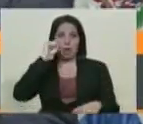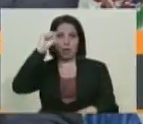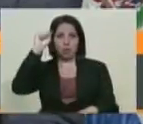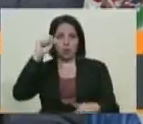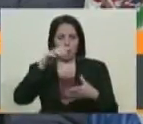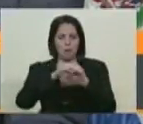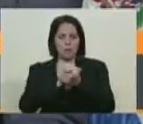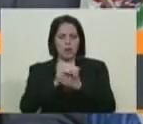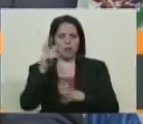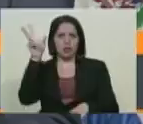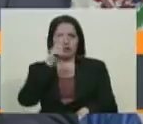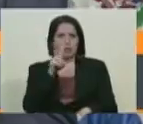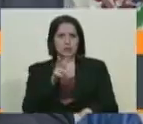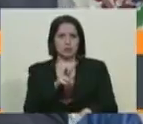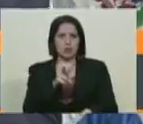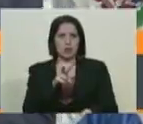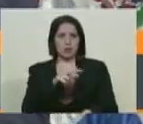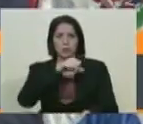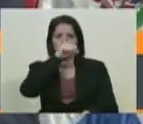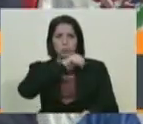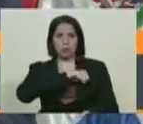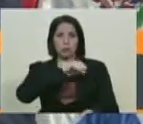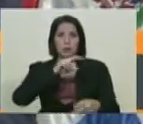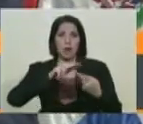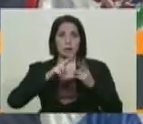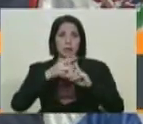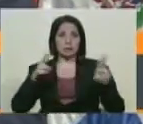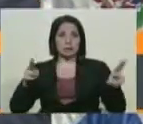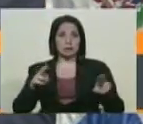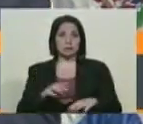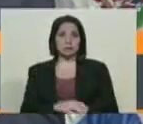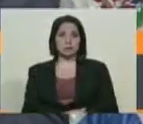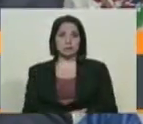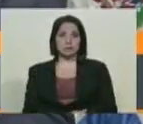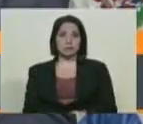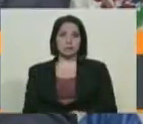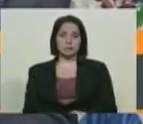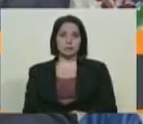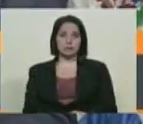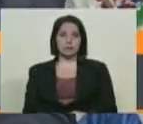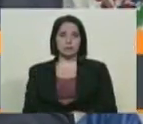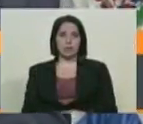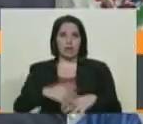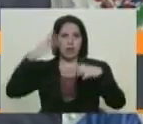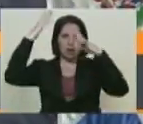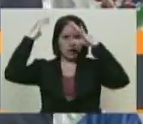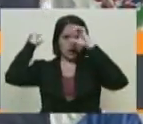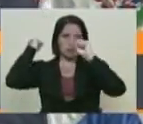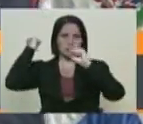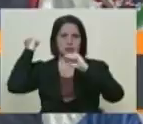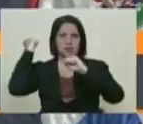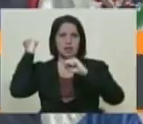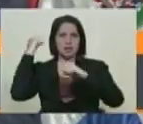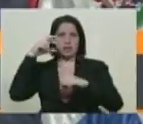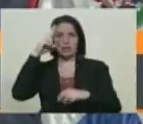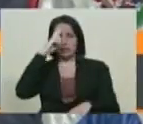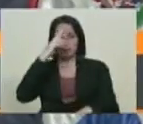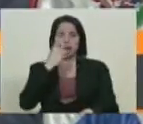de Venezuela y amante de la paz, al canciller de República Dominicana, Miguel